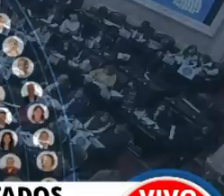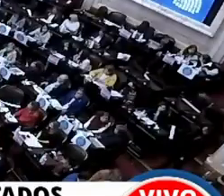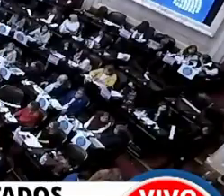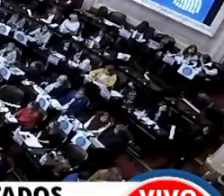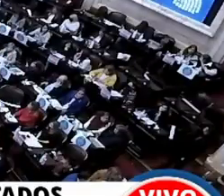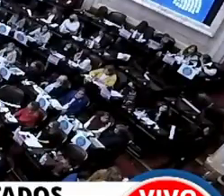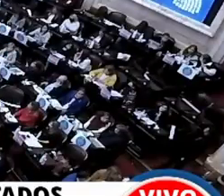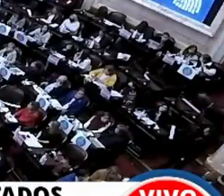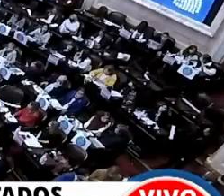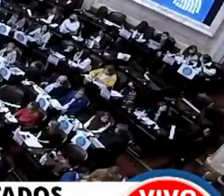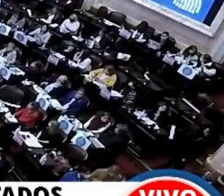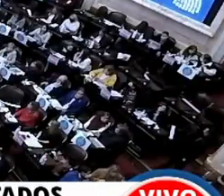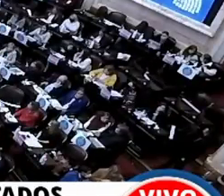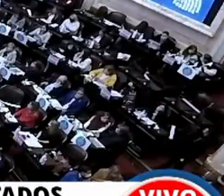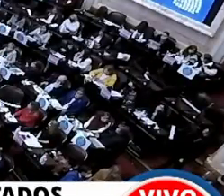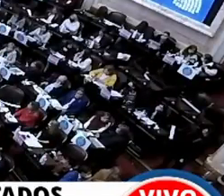tiempo